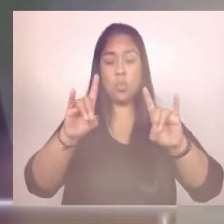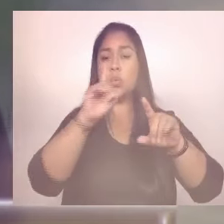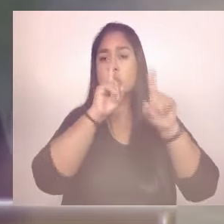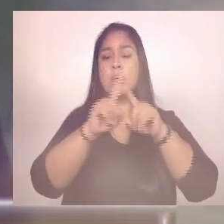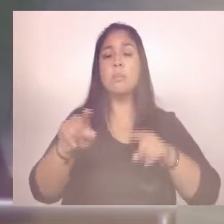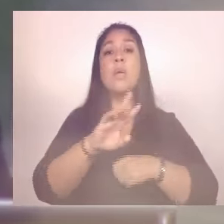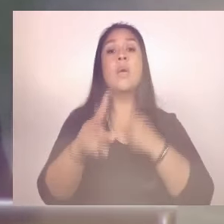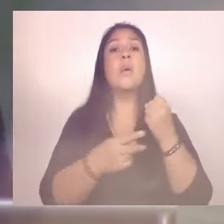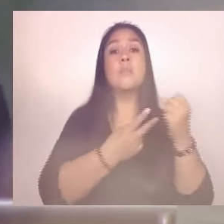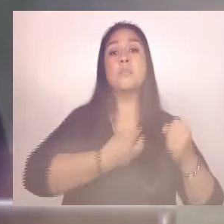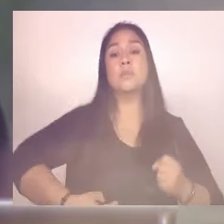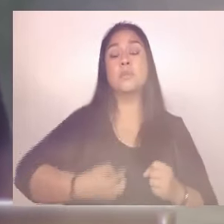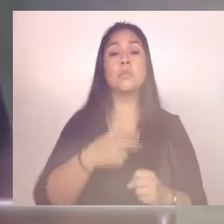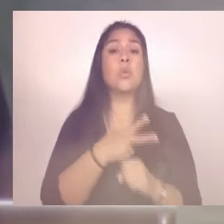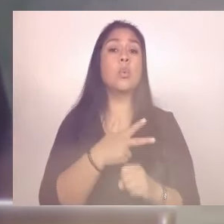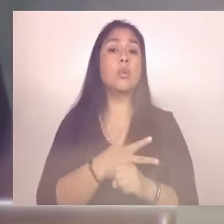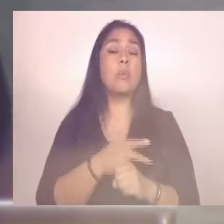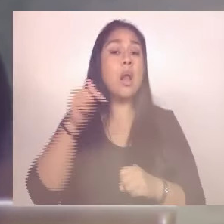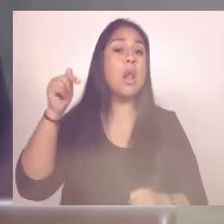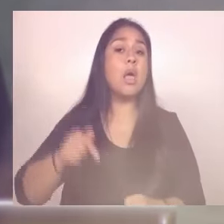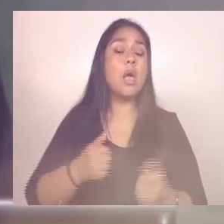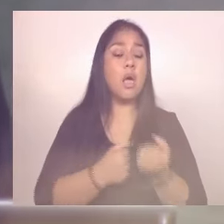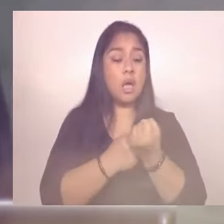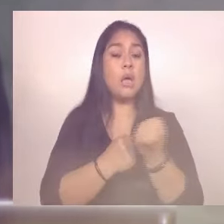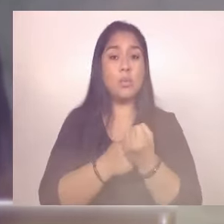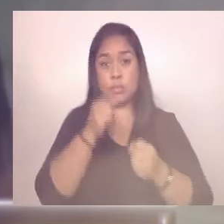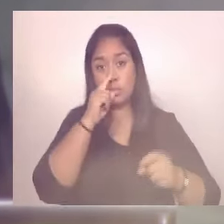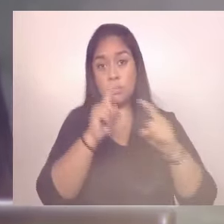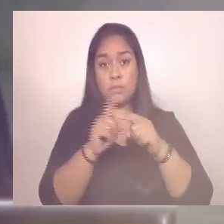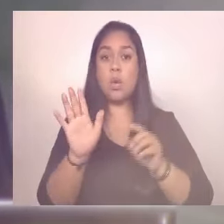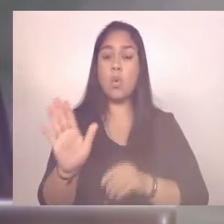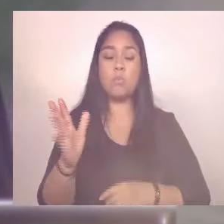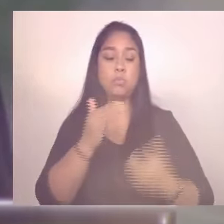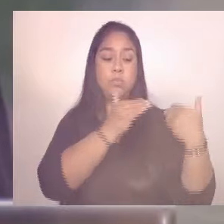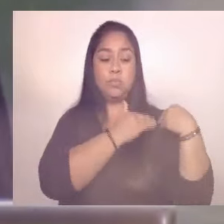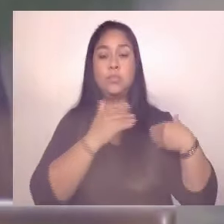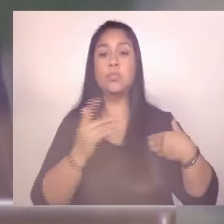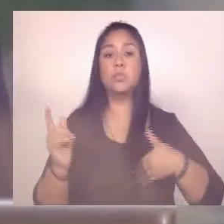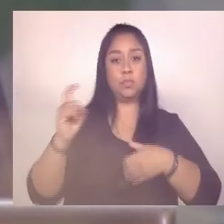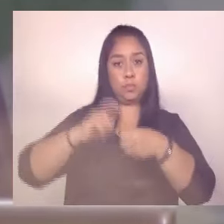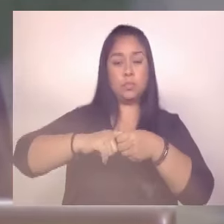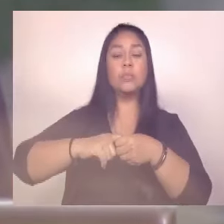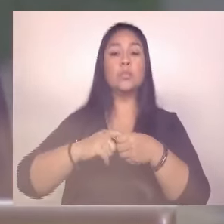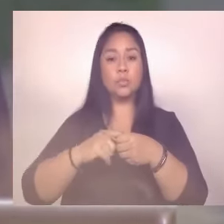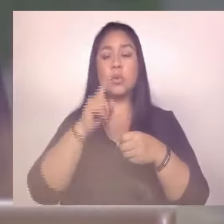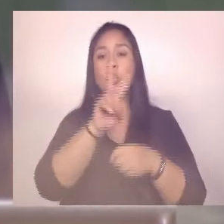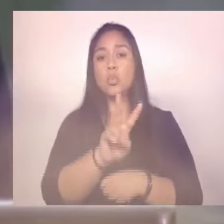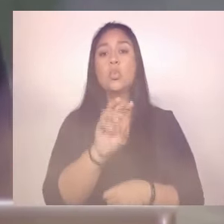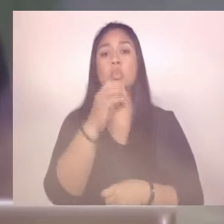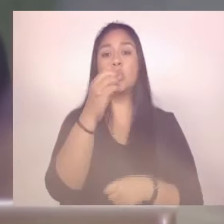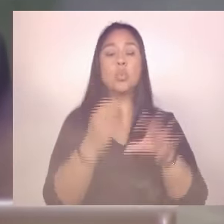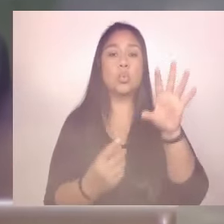Señora Vicepresidente, Guatemala contribuye como parte de su compromiso pacifista